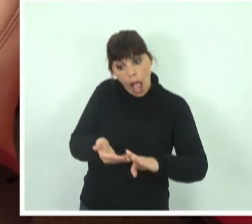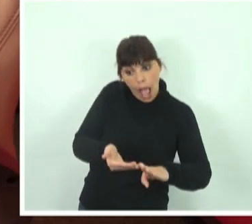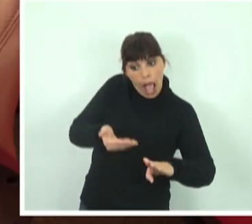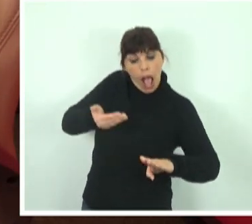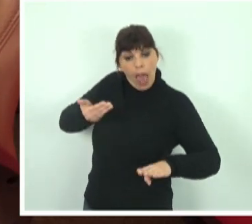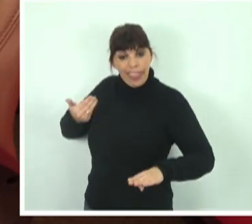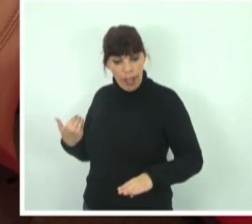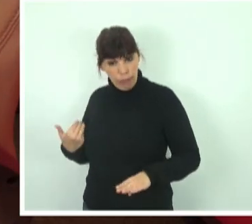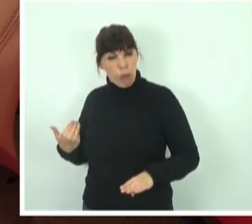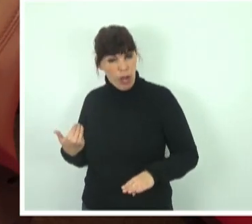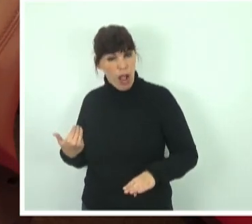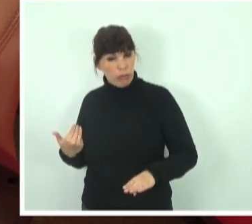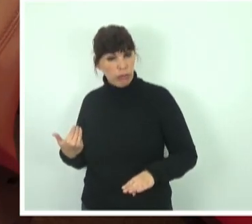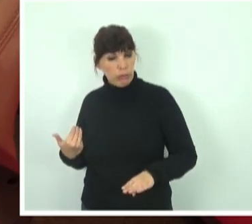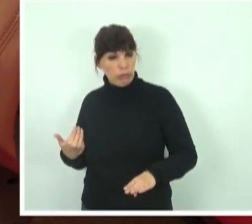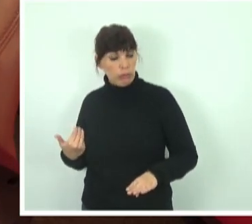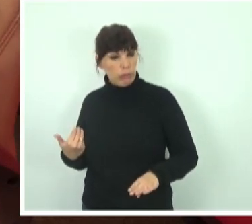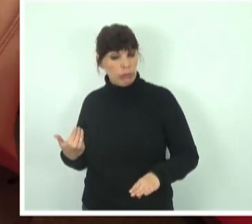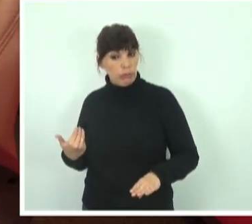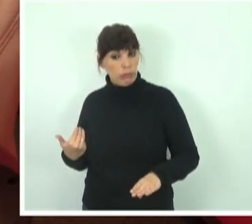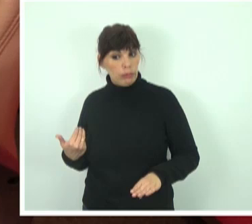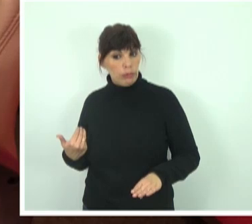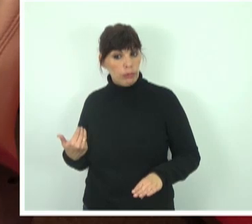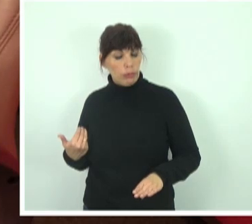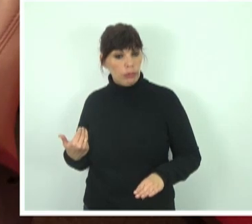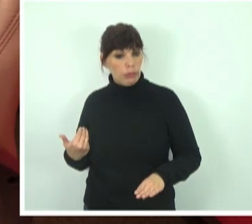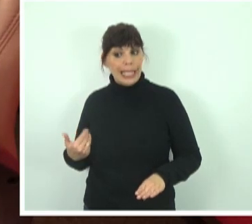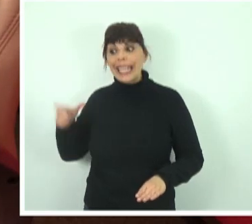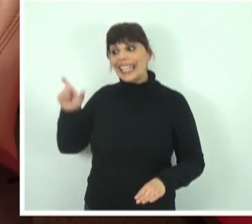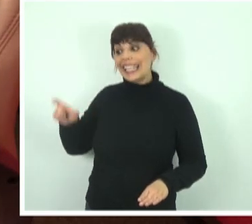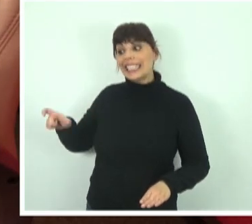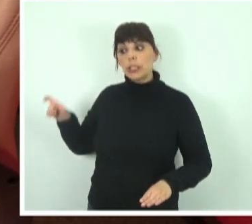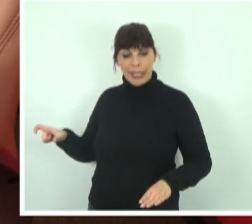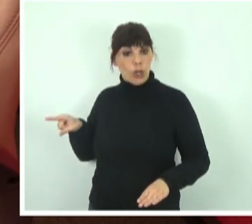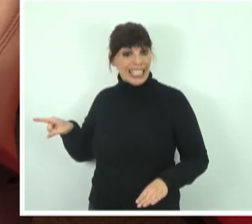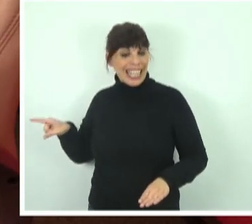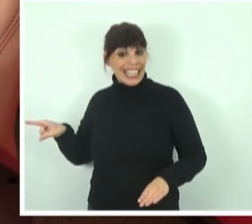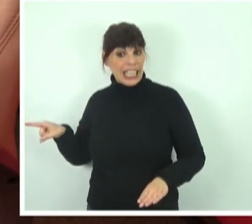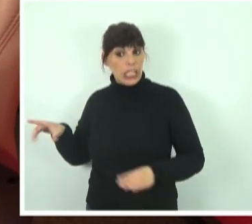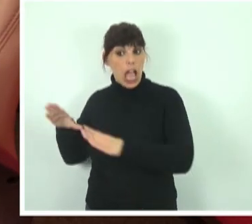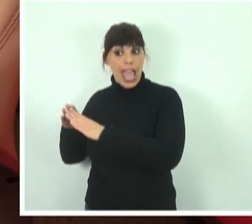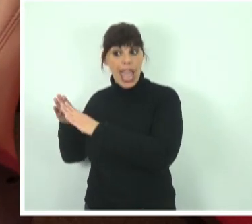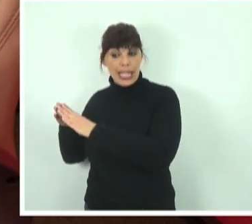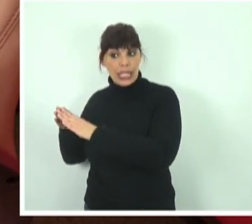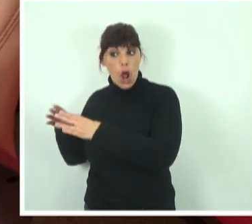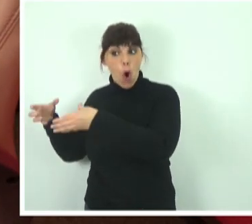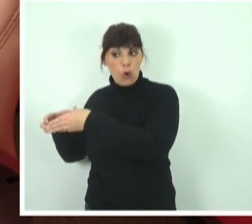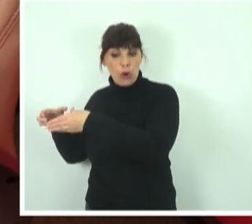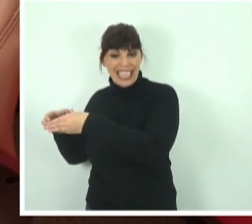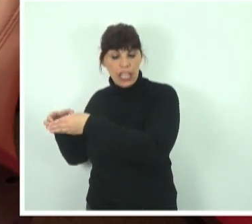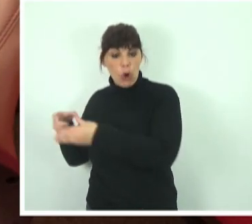Ecclesia, se llamaban hacia afuera, y esa ecclesia, iglesia, esa congregación